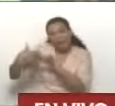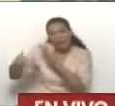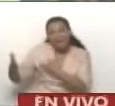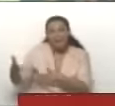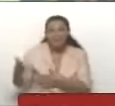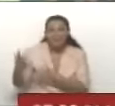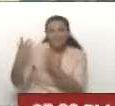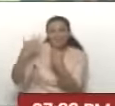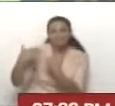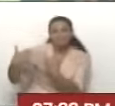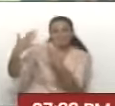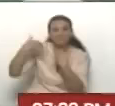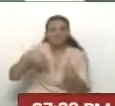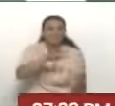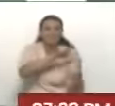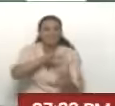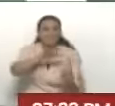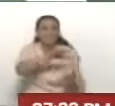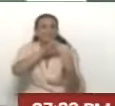cortejándome.